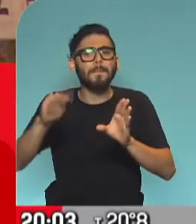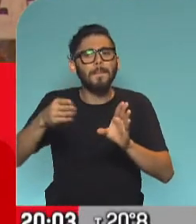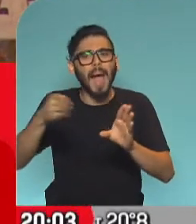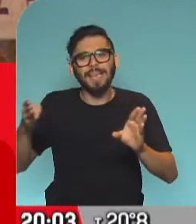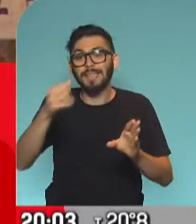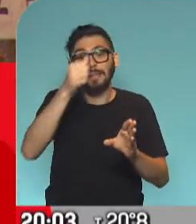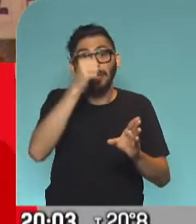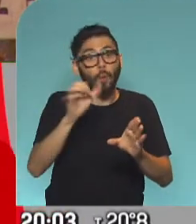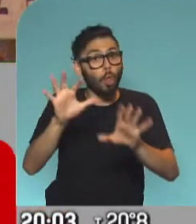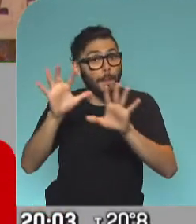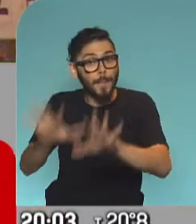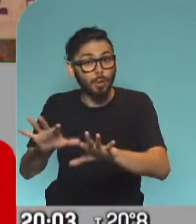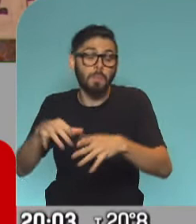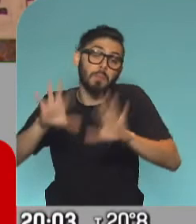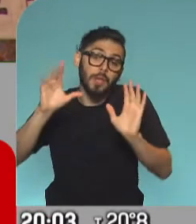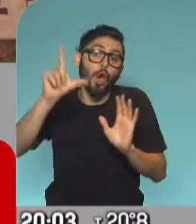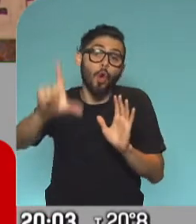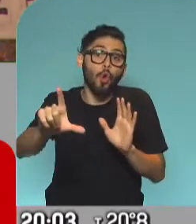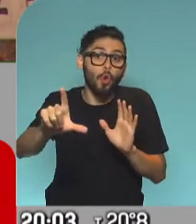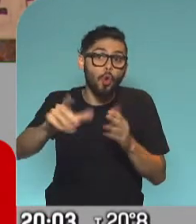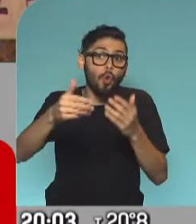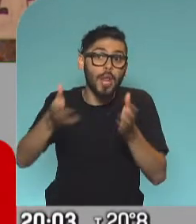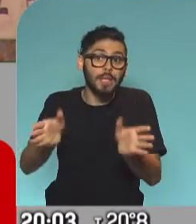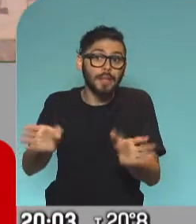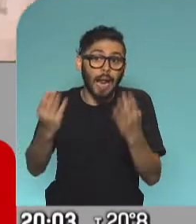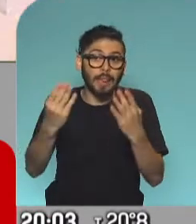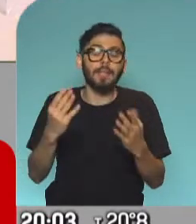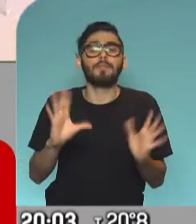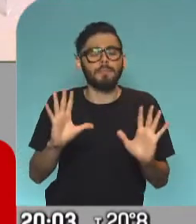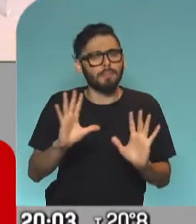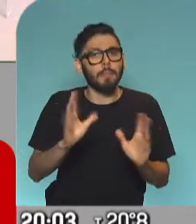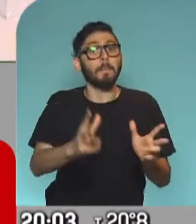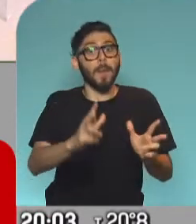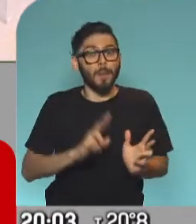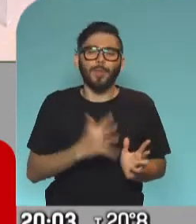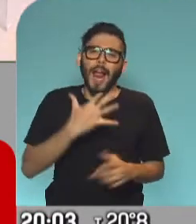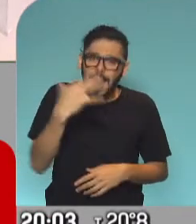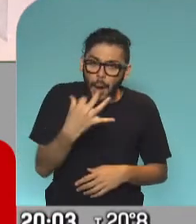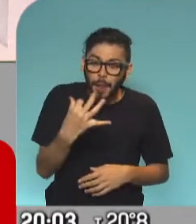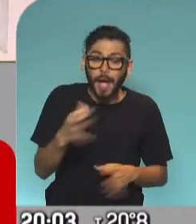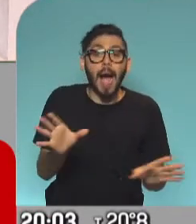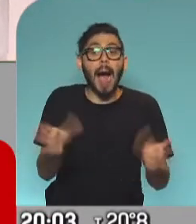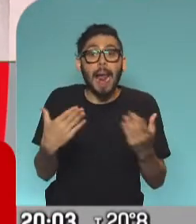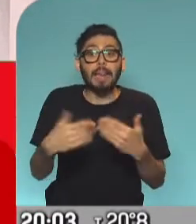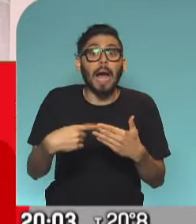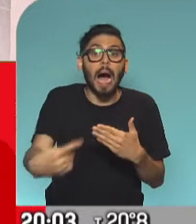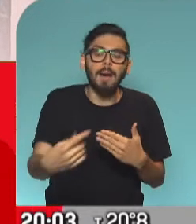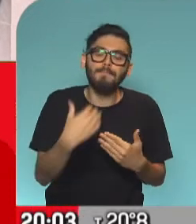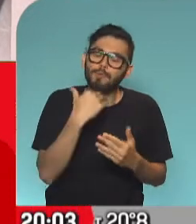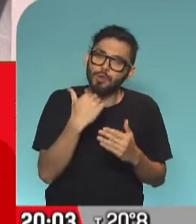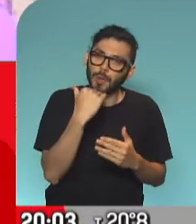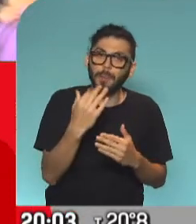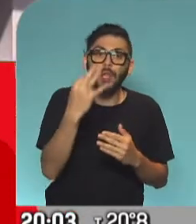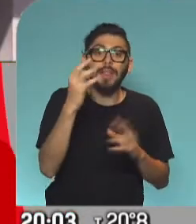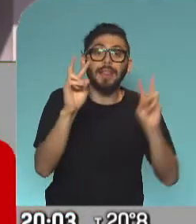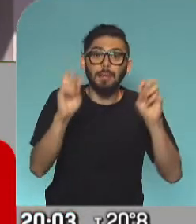de semana? Quizás se le den el alta el lunes. Dijo, mira, la verdad es que no sabemos cuándo le vamos a dar el alta, pero el tema del